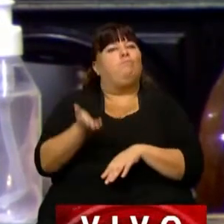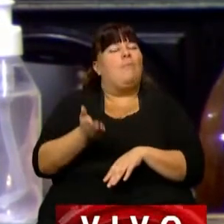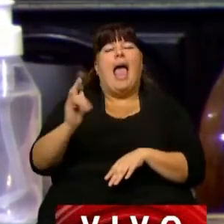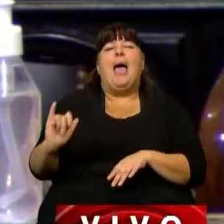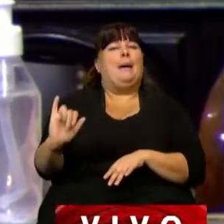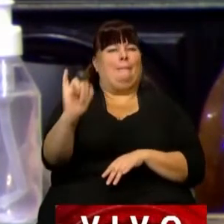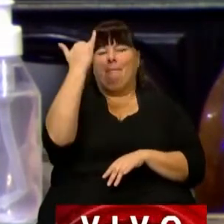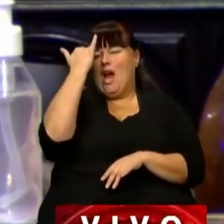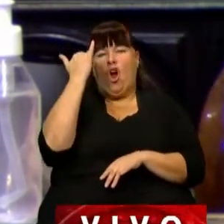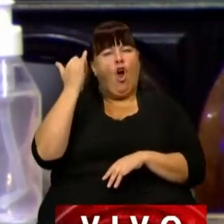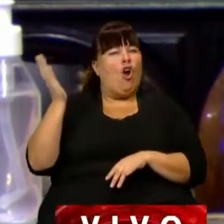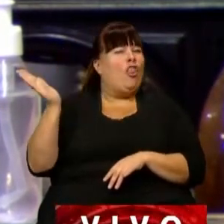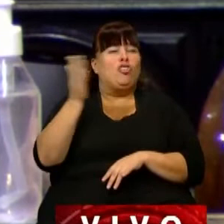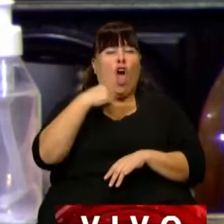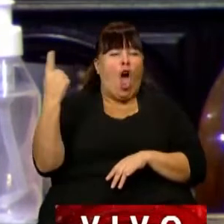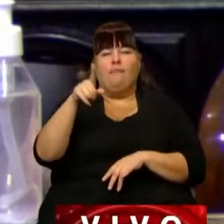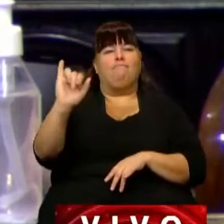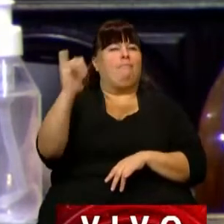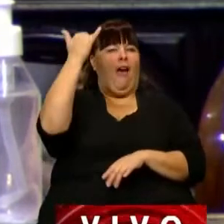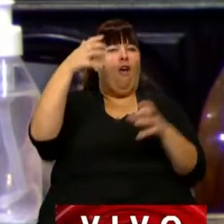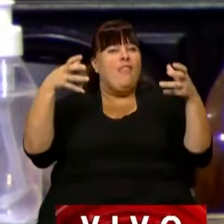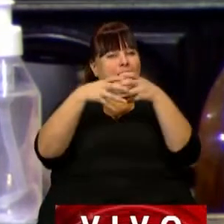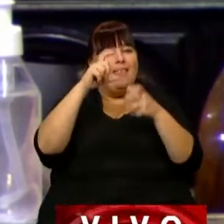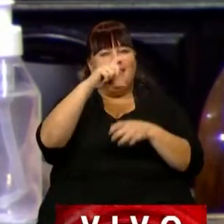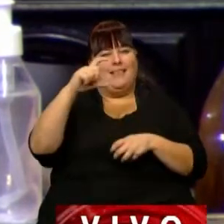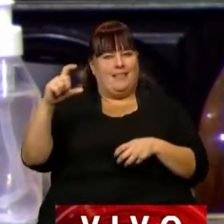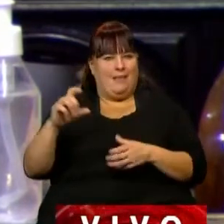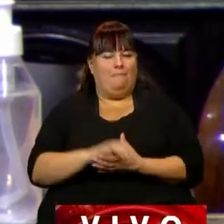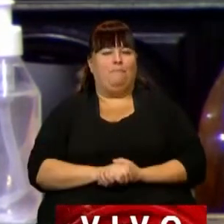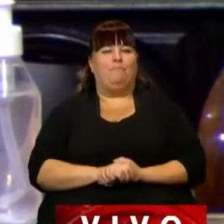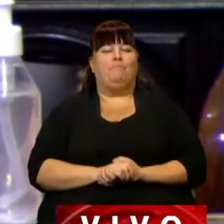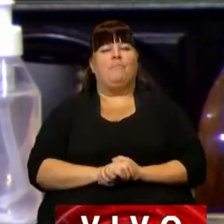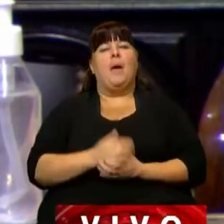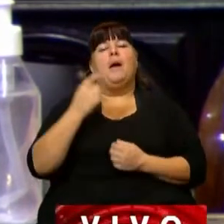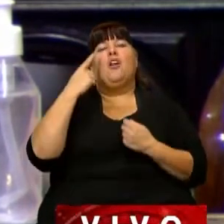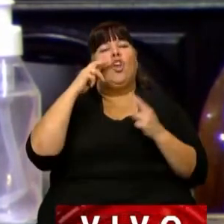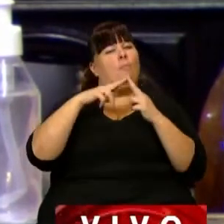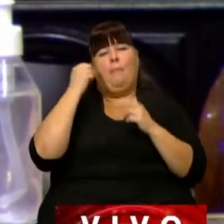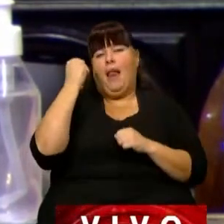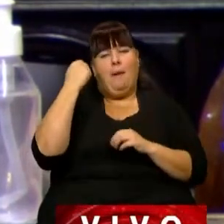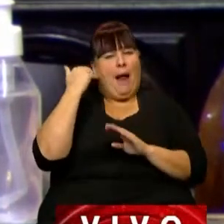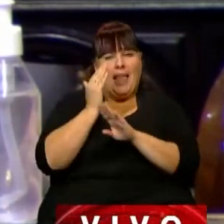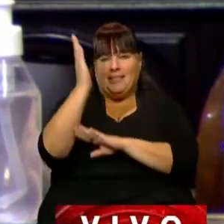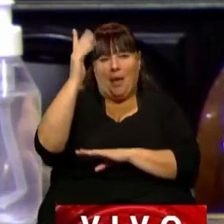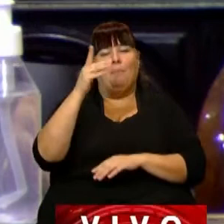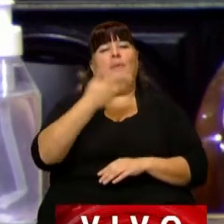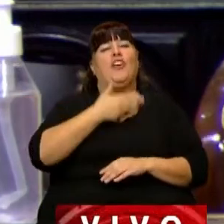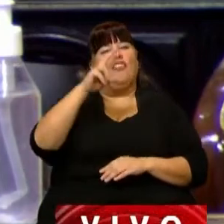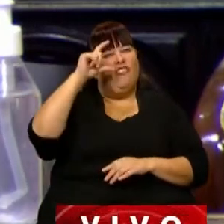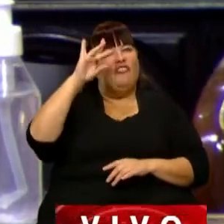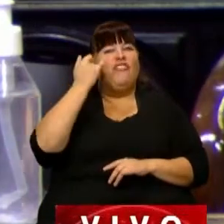el mejor de todos nosotros, de la corriente clasista y combativa. Hasta la victoria siempre, Freddy Mariño.